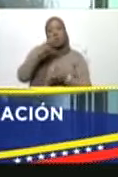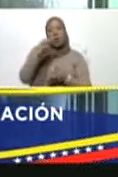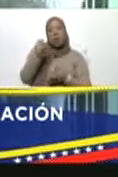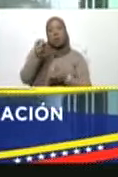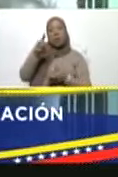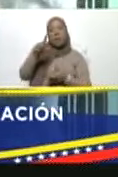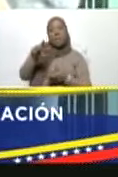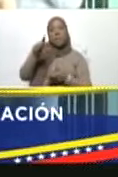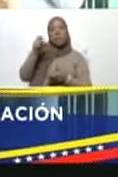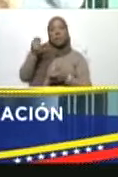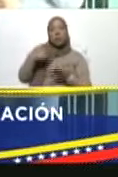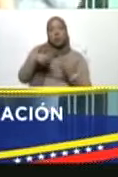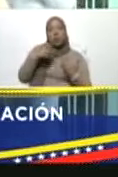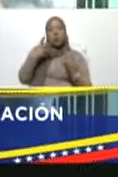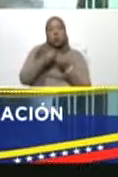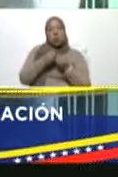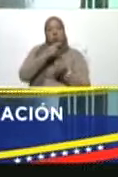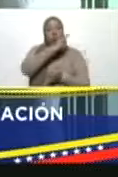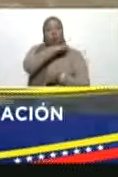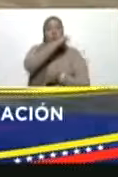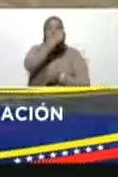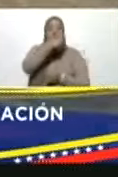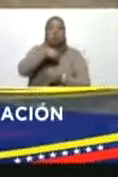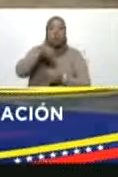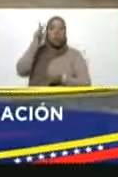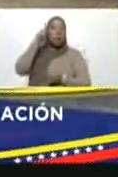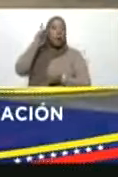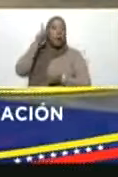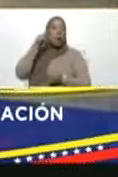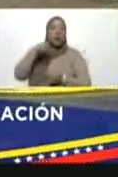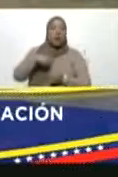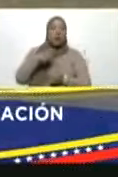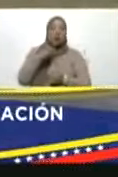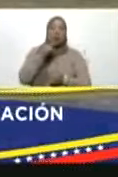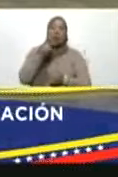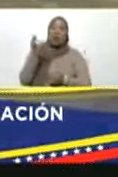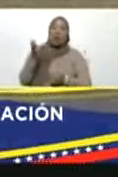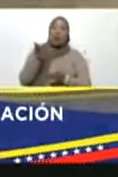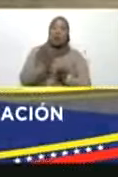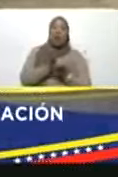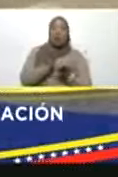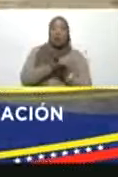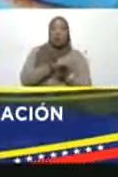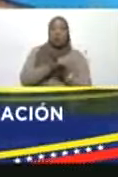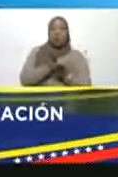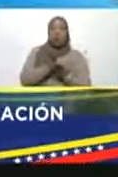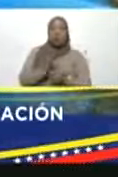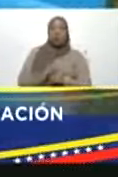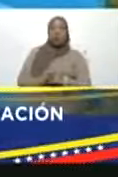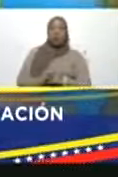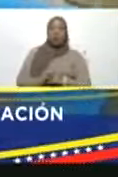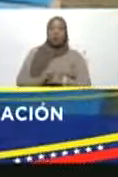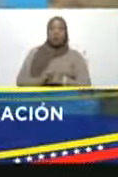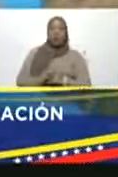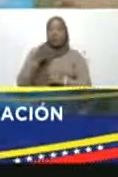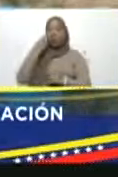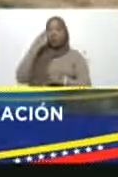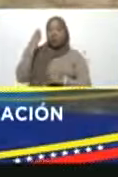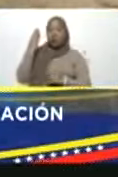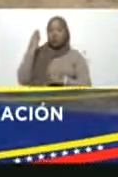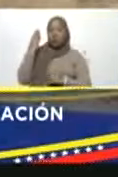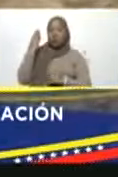conjuntamente con la directora del plantel, nuestra querida Mar? Bueno, nosotros sembramos y